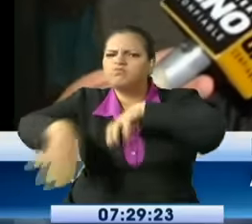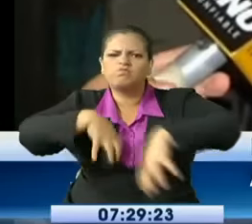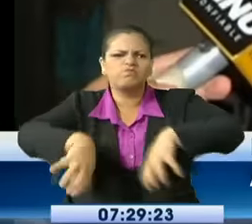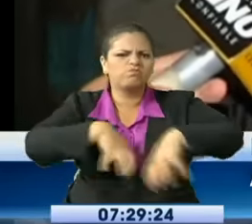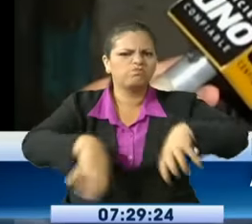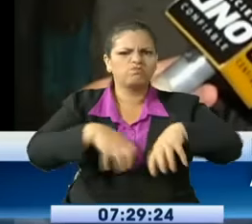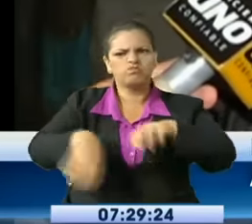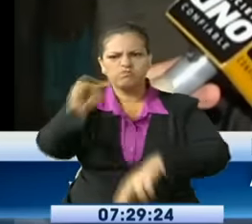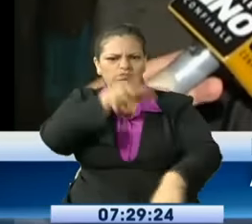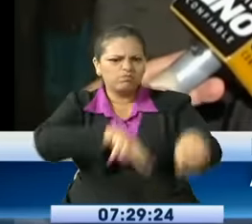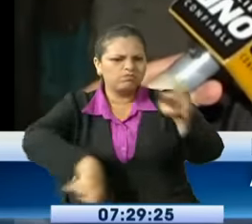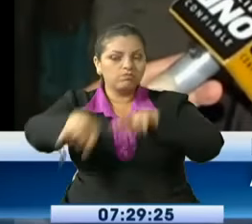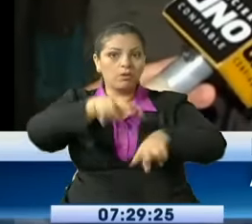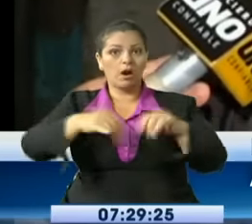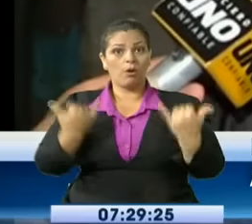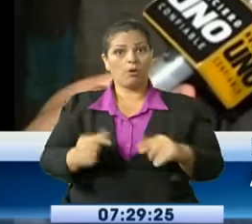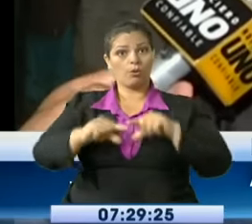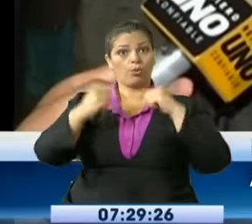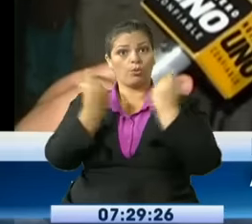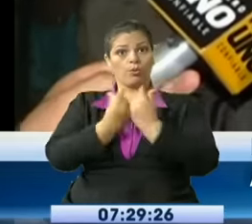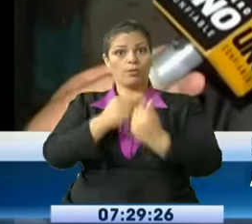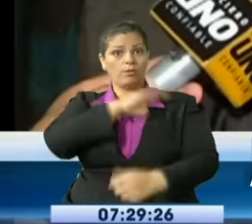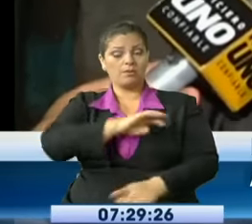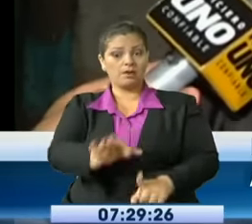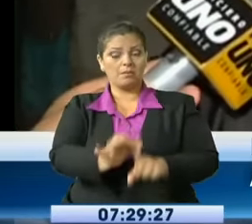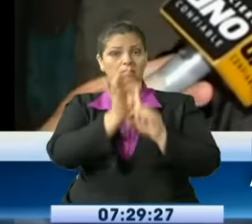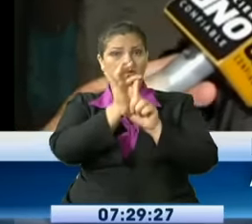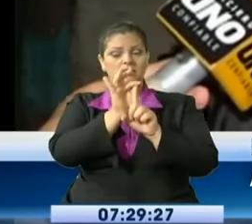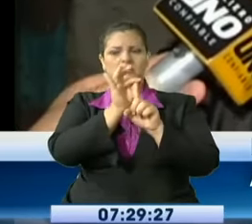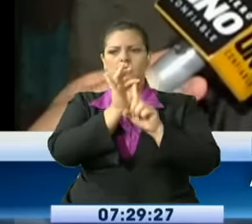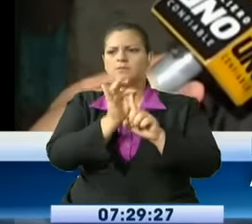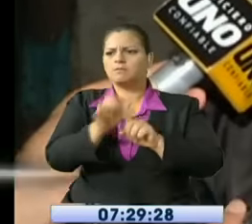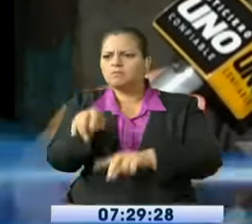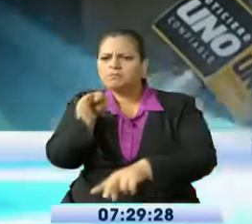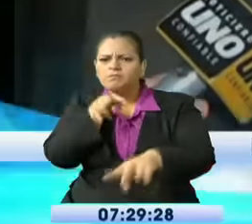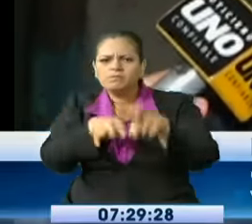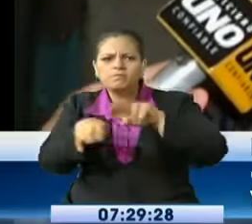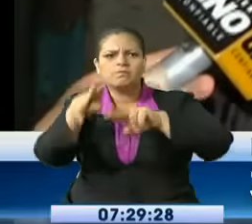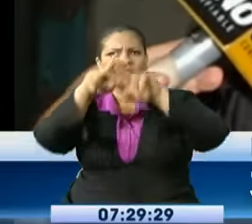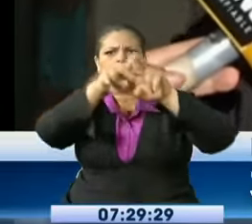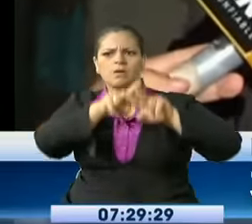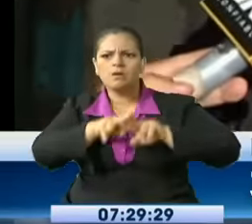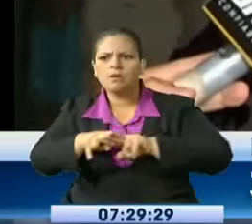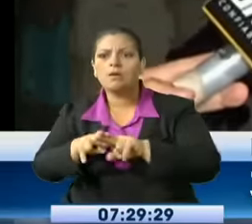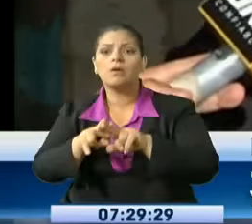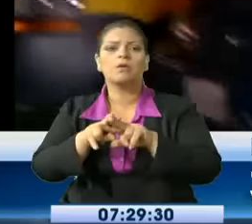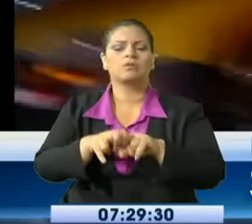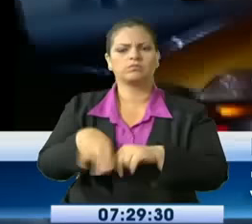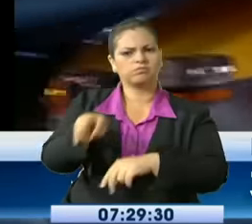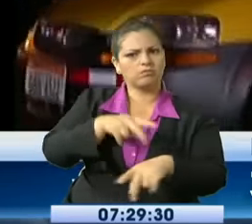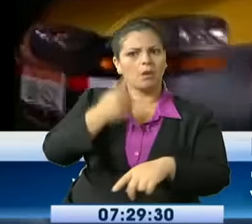de criminalística y la policía especializada se está procediendo a la revisión para recabar más